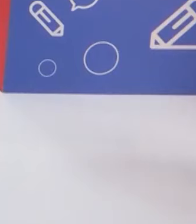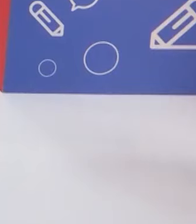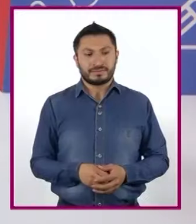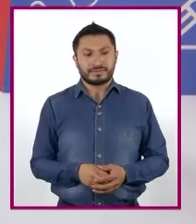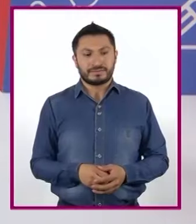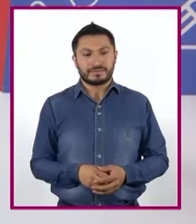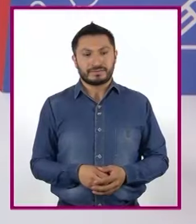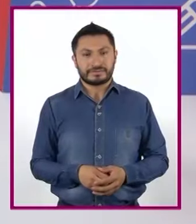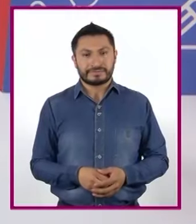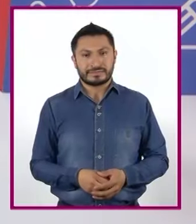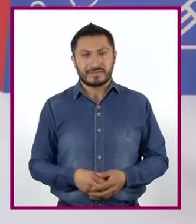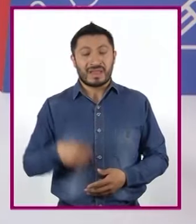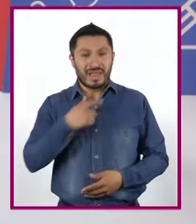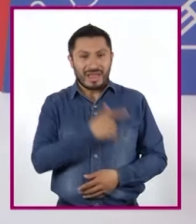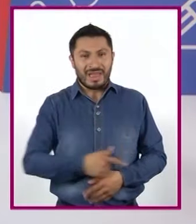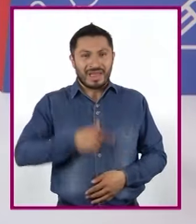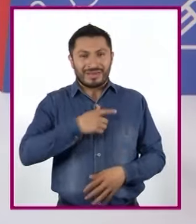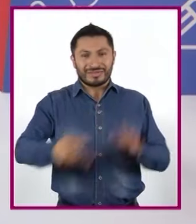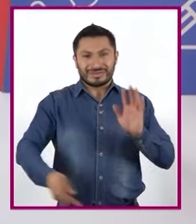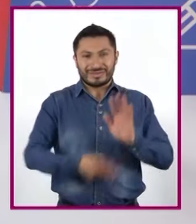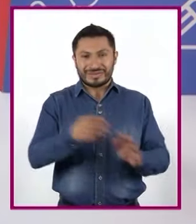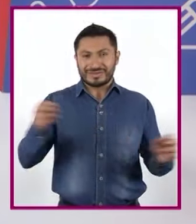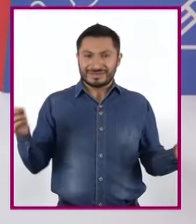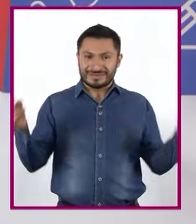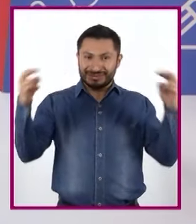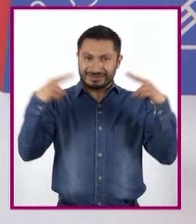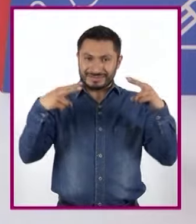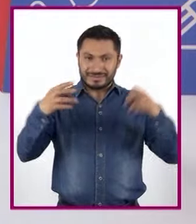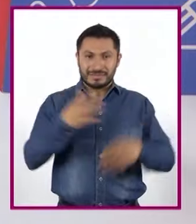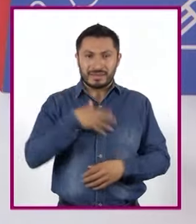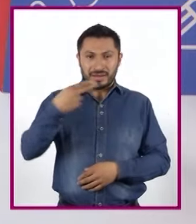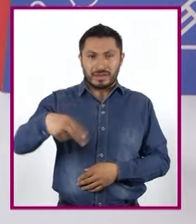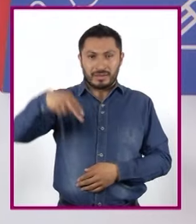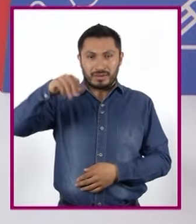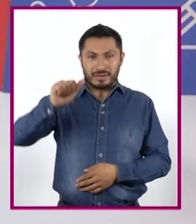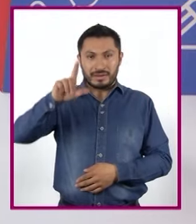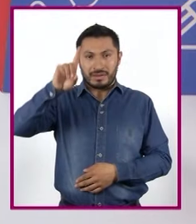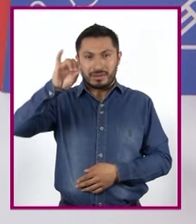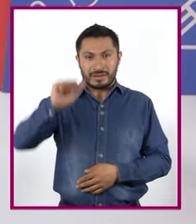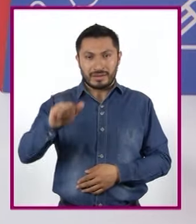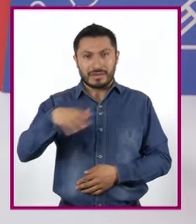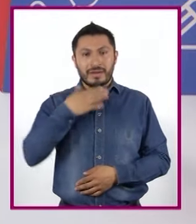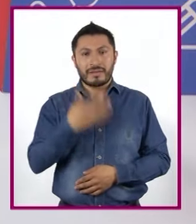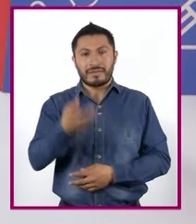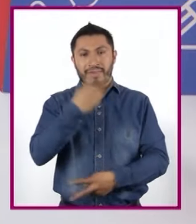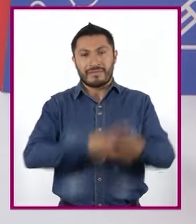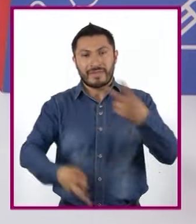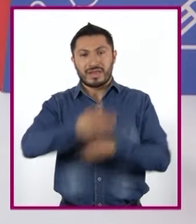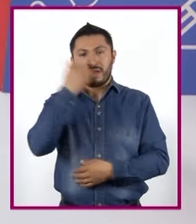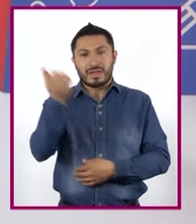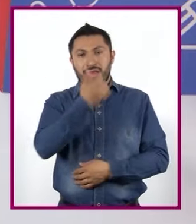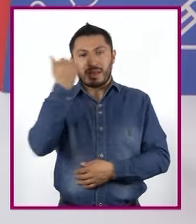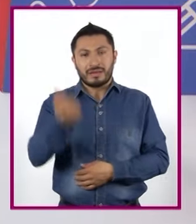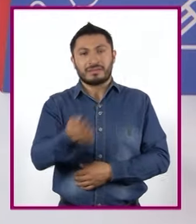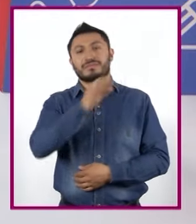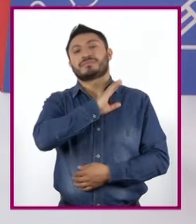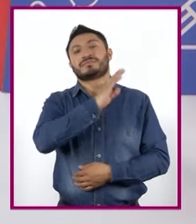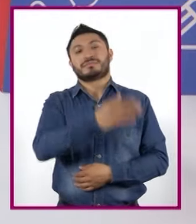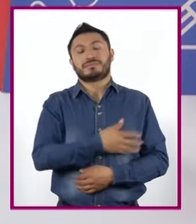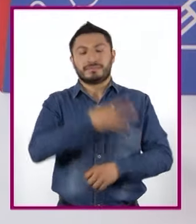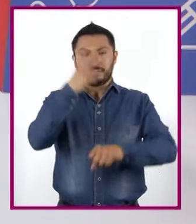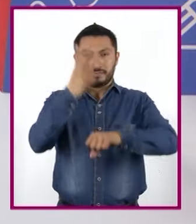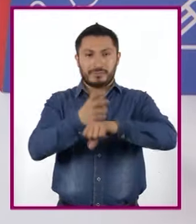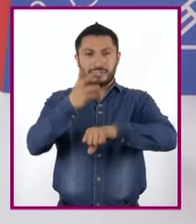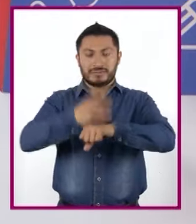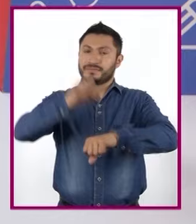qué gusto encontrarnos por aquí de nuevo. Mi nombre es Nadia y les doy la bienvenida a las alumnas y los alumnos de lengua materna de